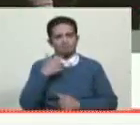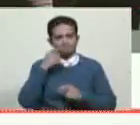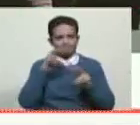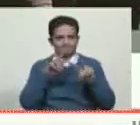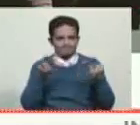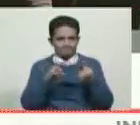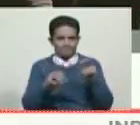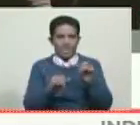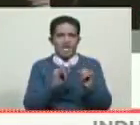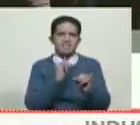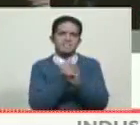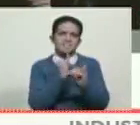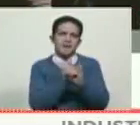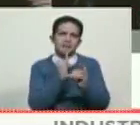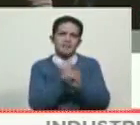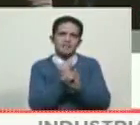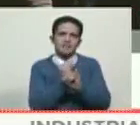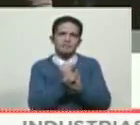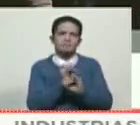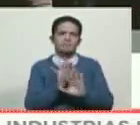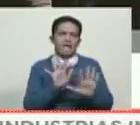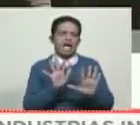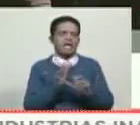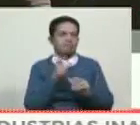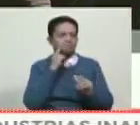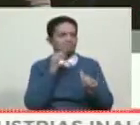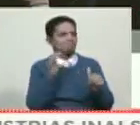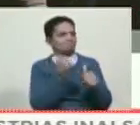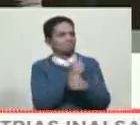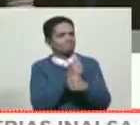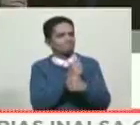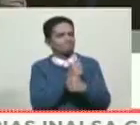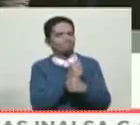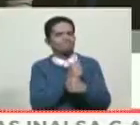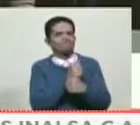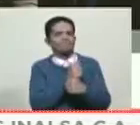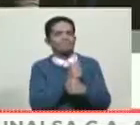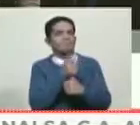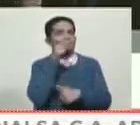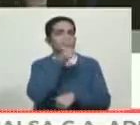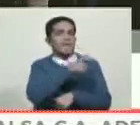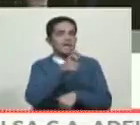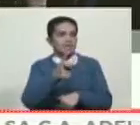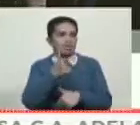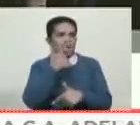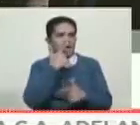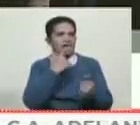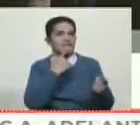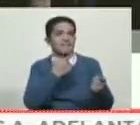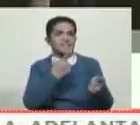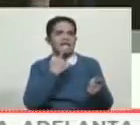ve, Juancito Pérez en el estado tal, llamando a la intervención militar en Venezuela.